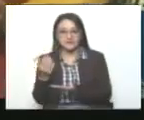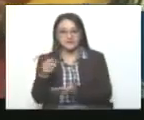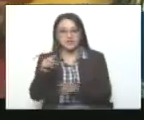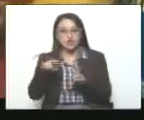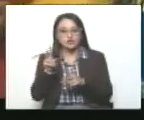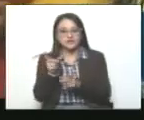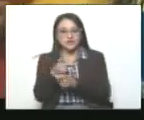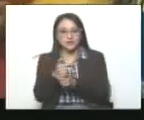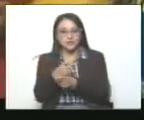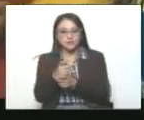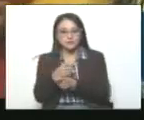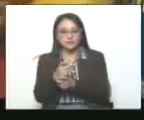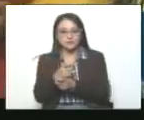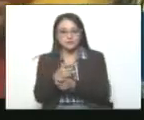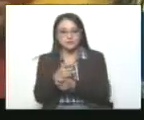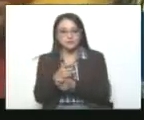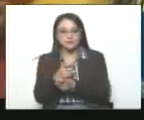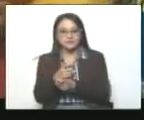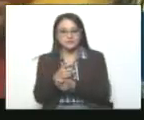12 de